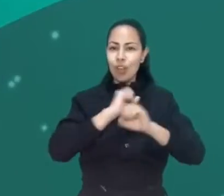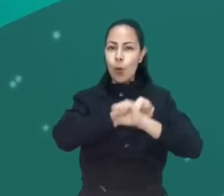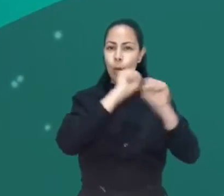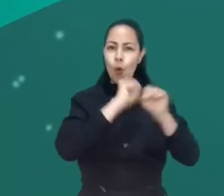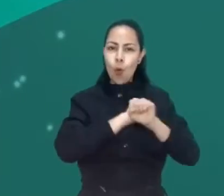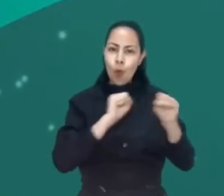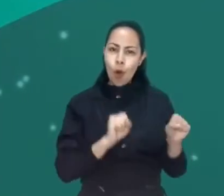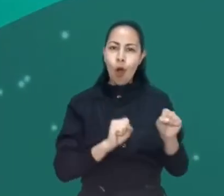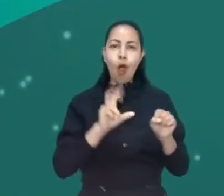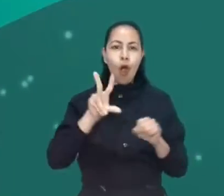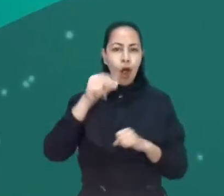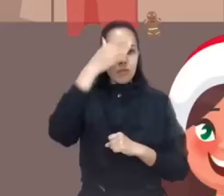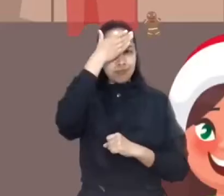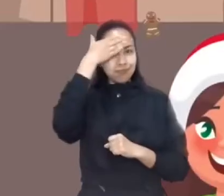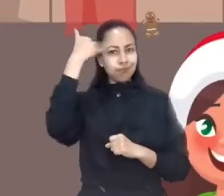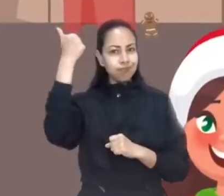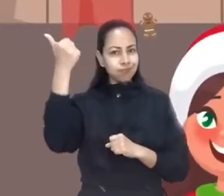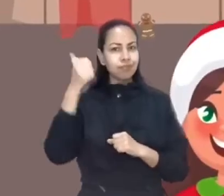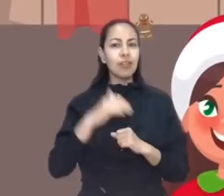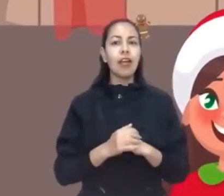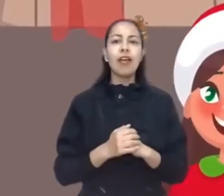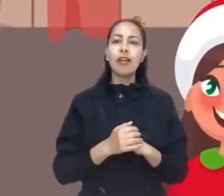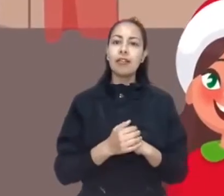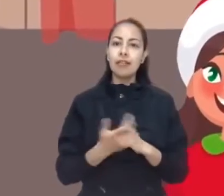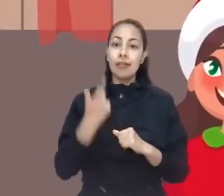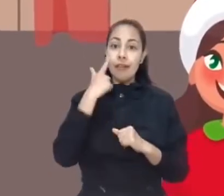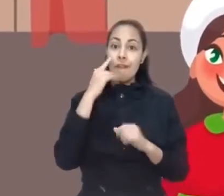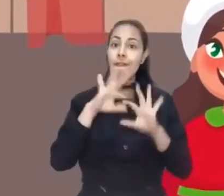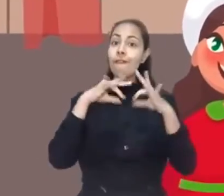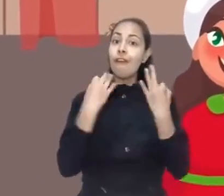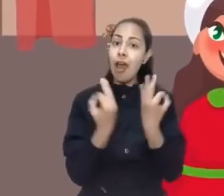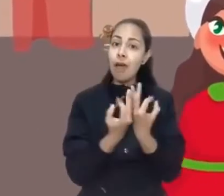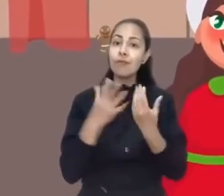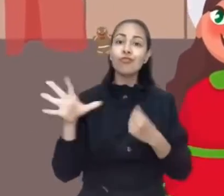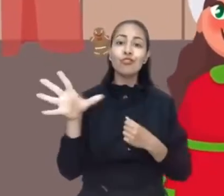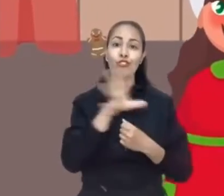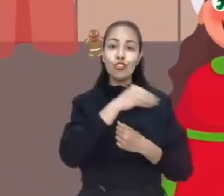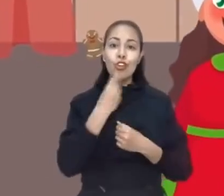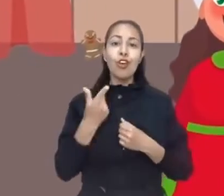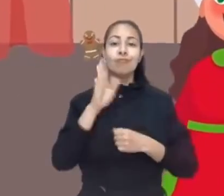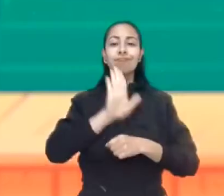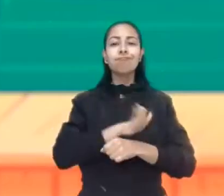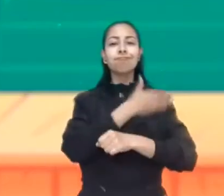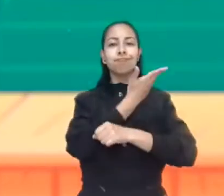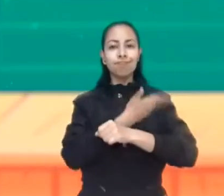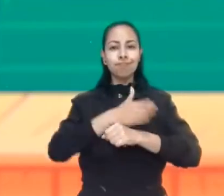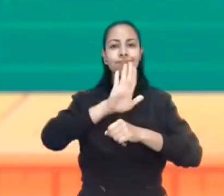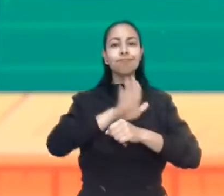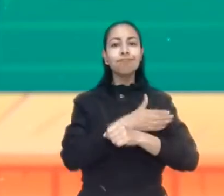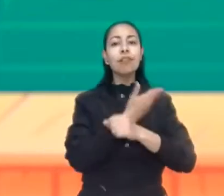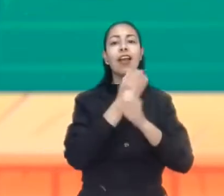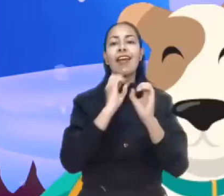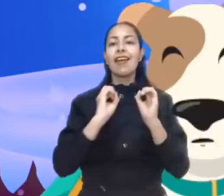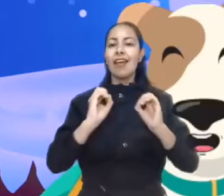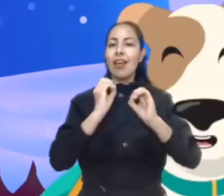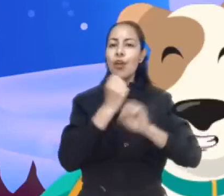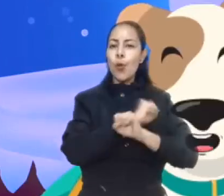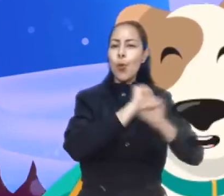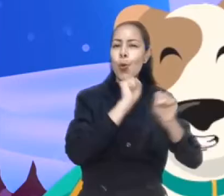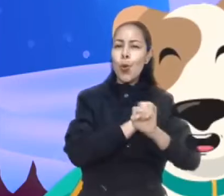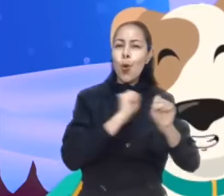Nariño brilla sin pólvora, no lo debes olvidar. Cuidarás a tu familia, vamos todos a cantar.